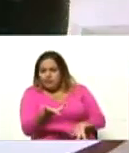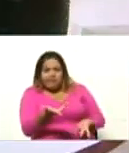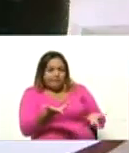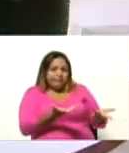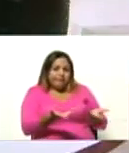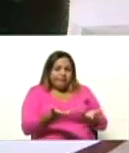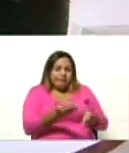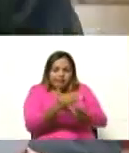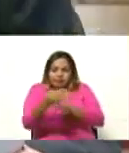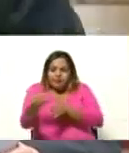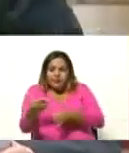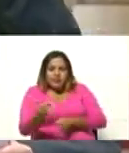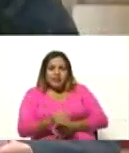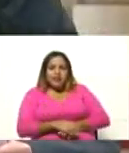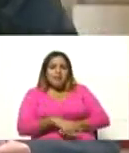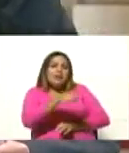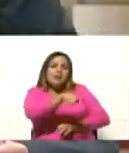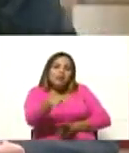de la nómina